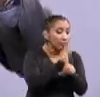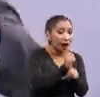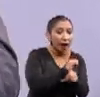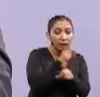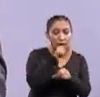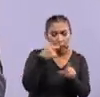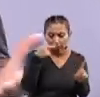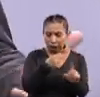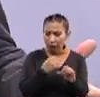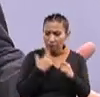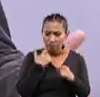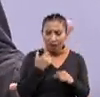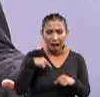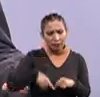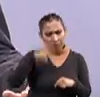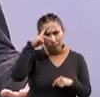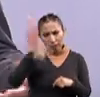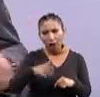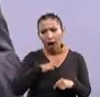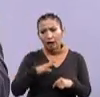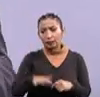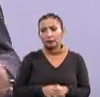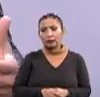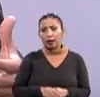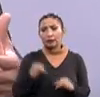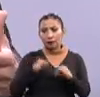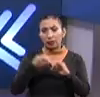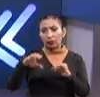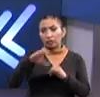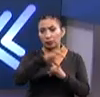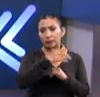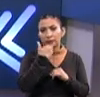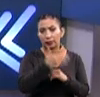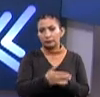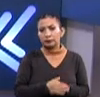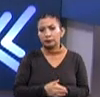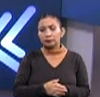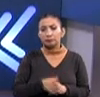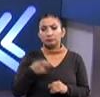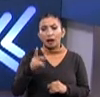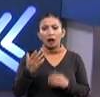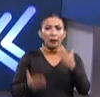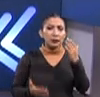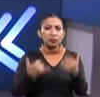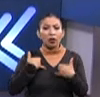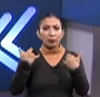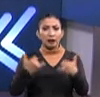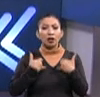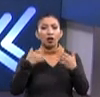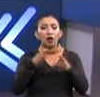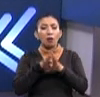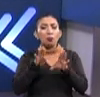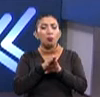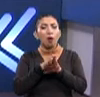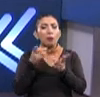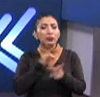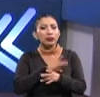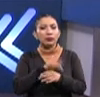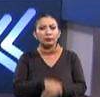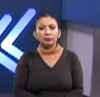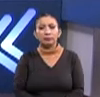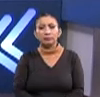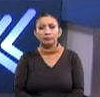artista, es apostarle fuerte. Digo, en México también las hay, sí, estas instituciones muy bien definidas, pero a veces los jóvenes como que tienen un poco de miedo,